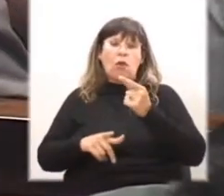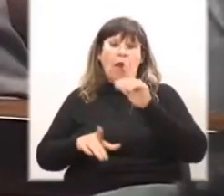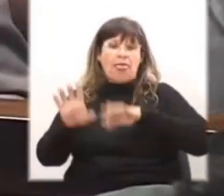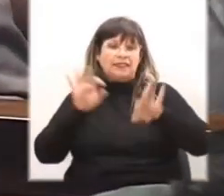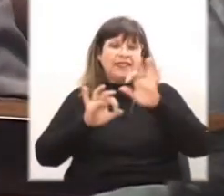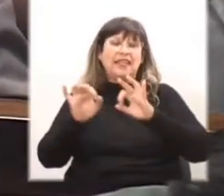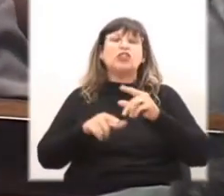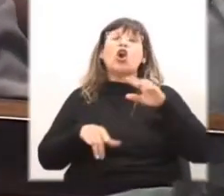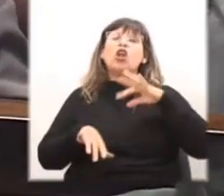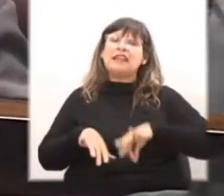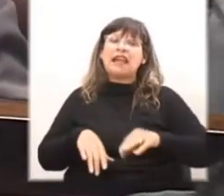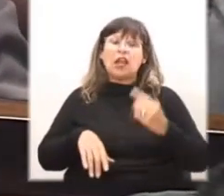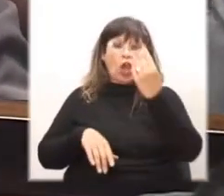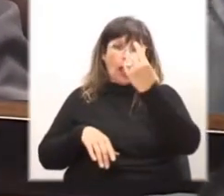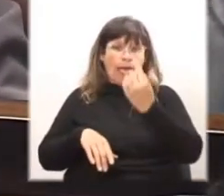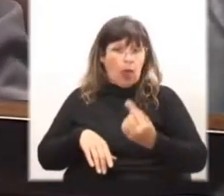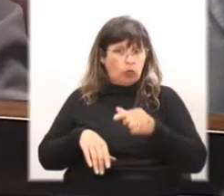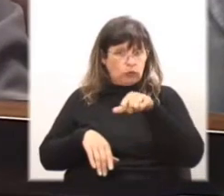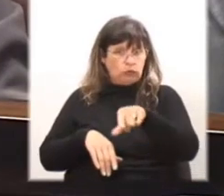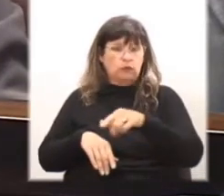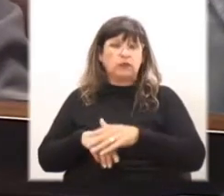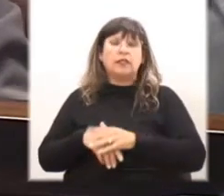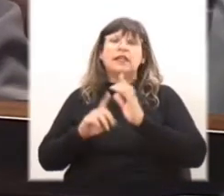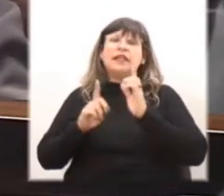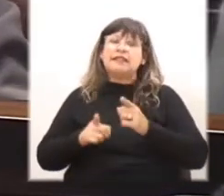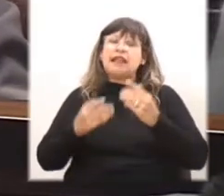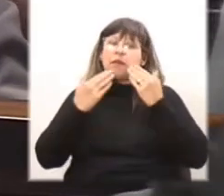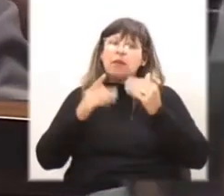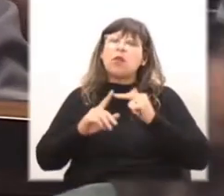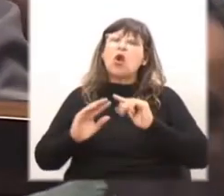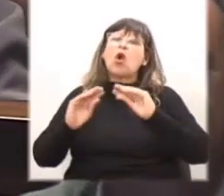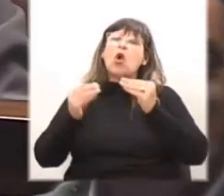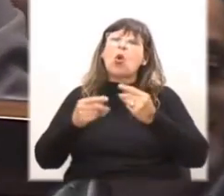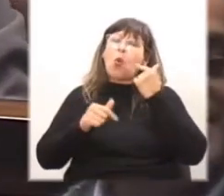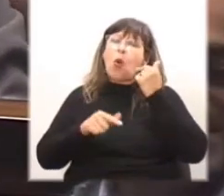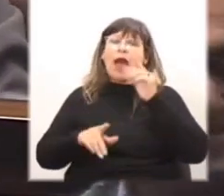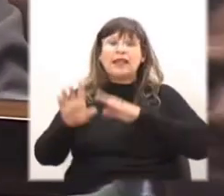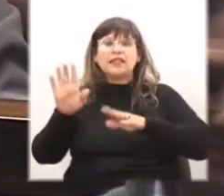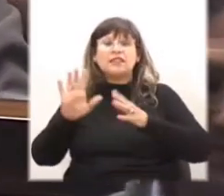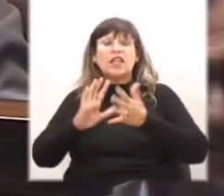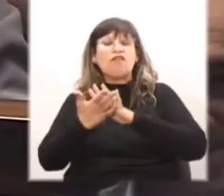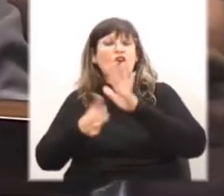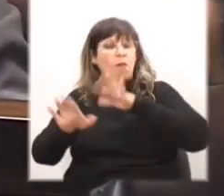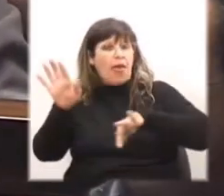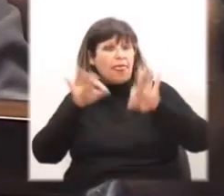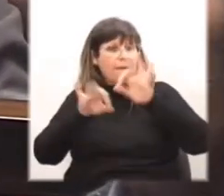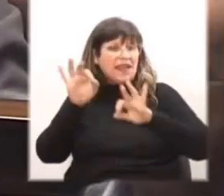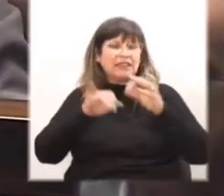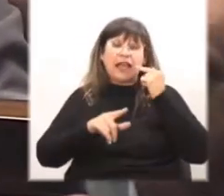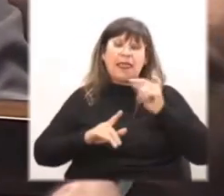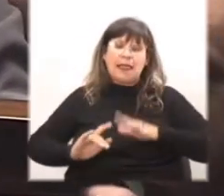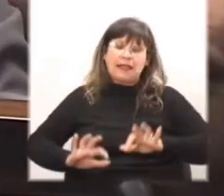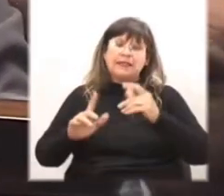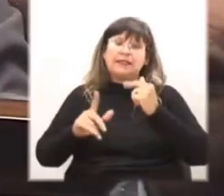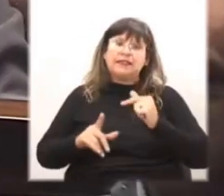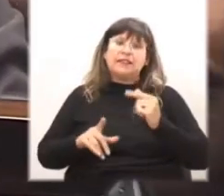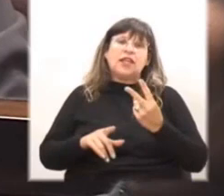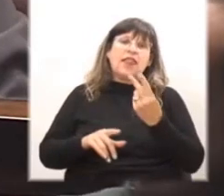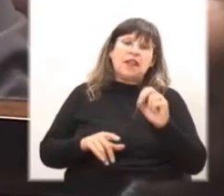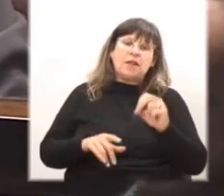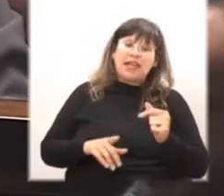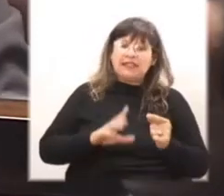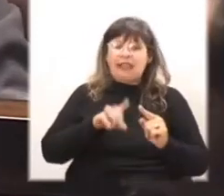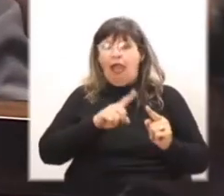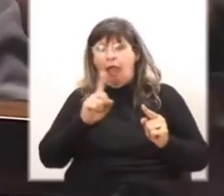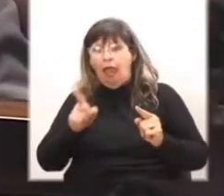ellos. También preguntar cuáles son los mecanismos de selección del personal que ha ingresado a CTM entre 2020 y